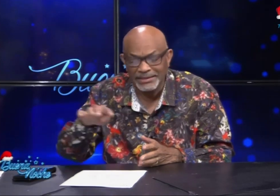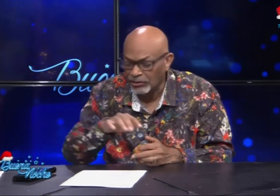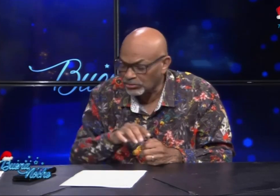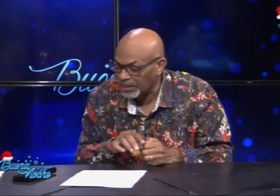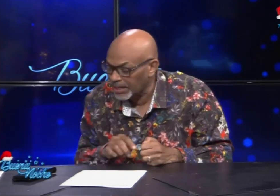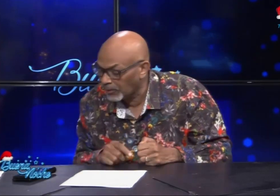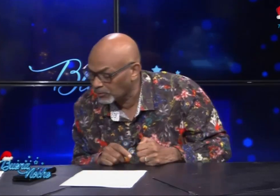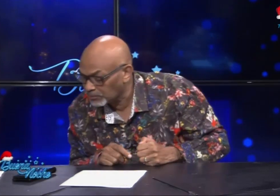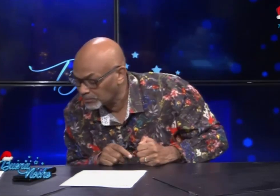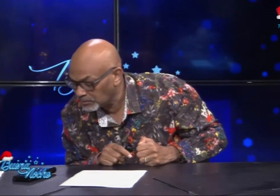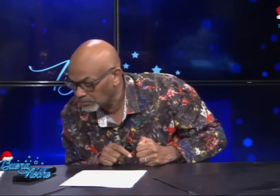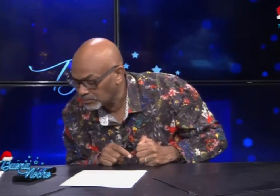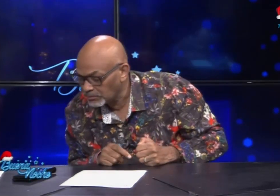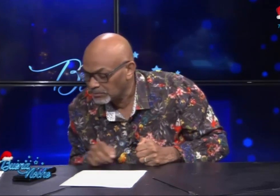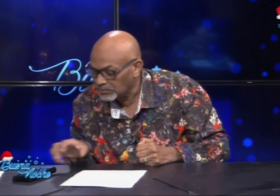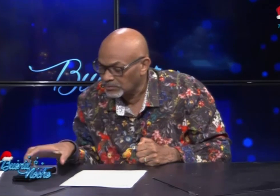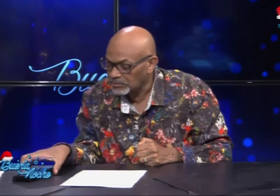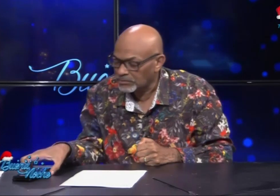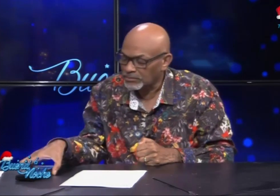el ser contagiado